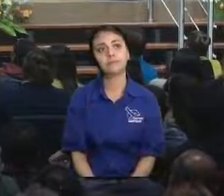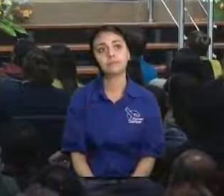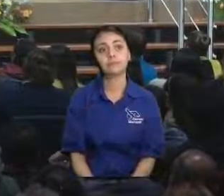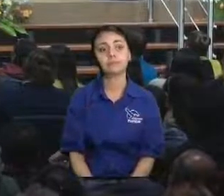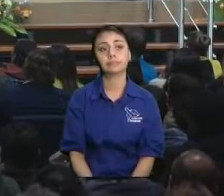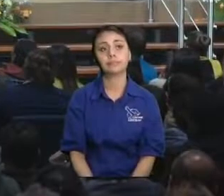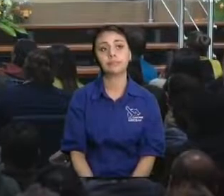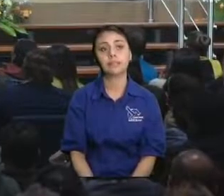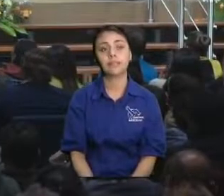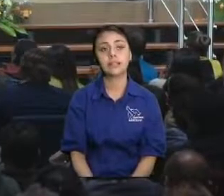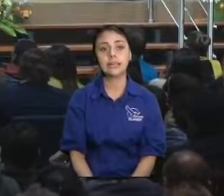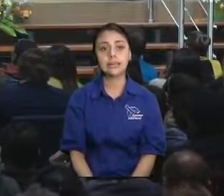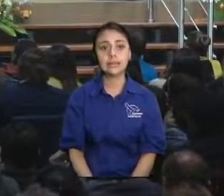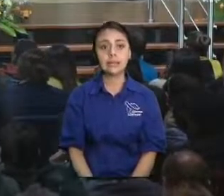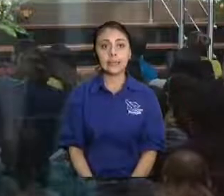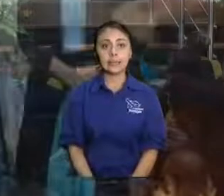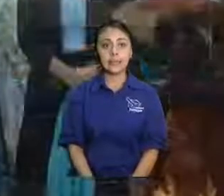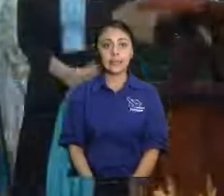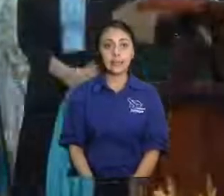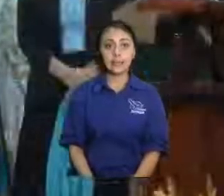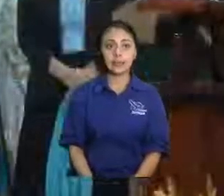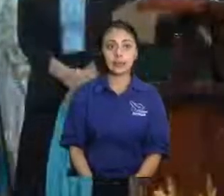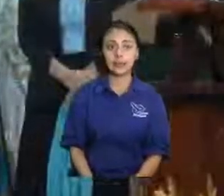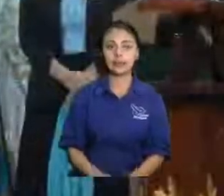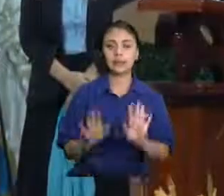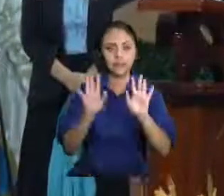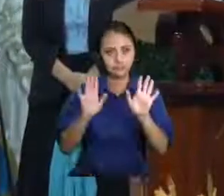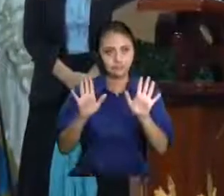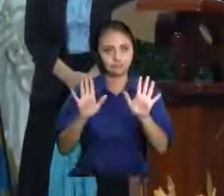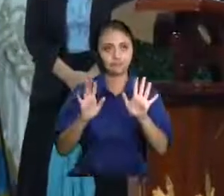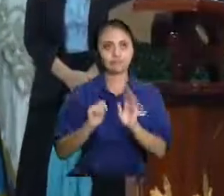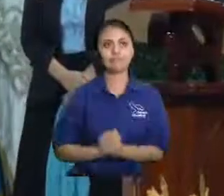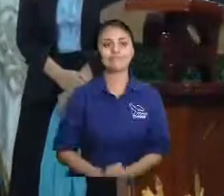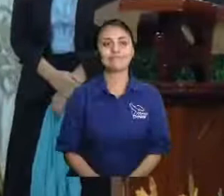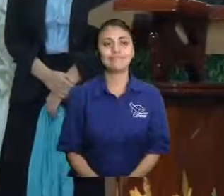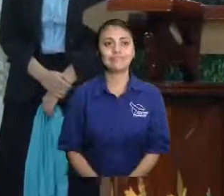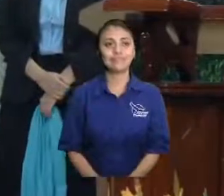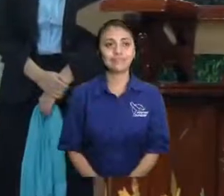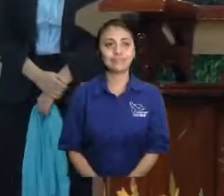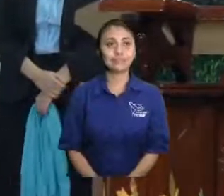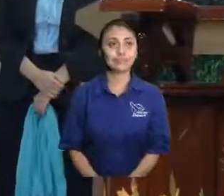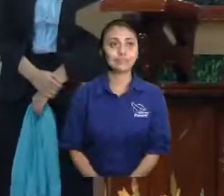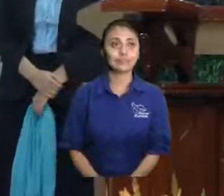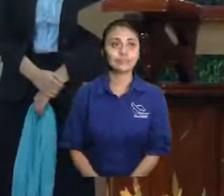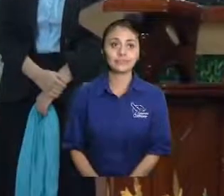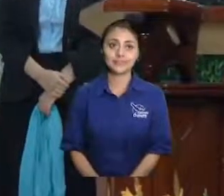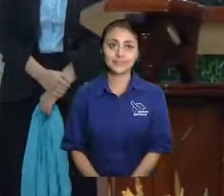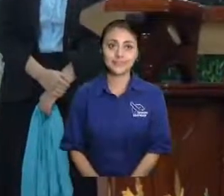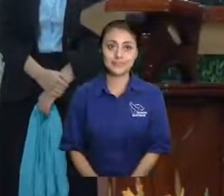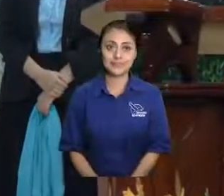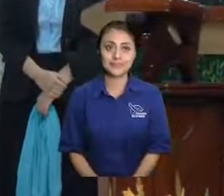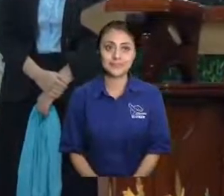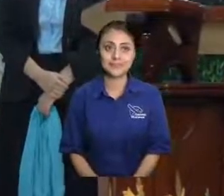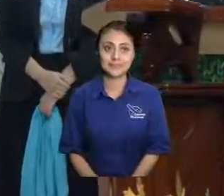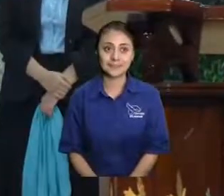Dentro de ellos, para no decir nombres, no, mejor no digo nombres. ¿Verdad tú? No digo nombres o sí digo